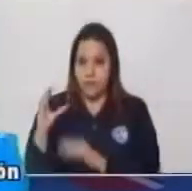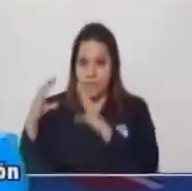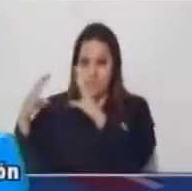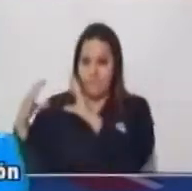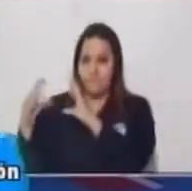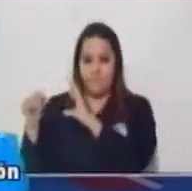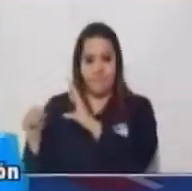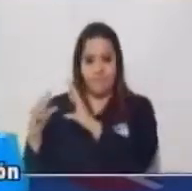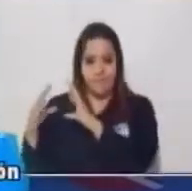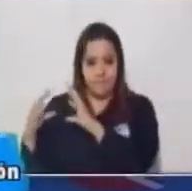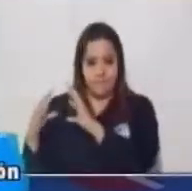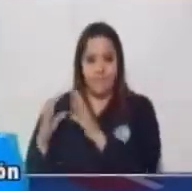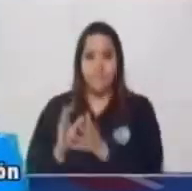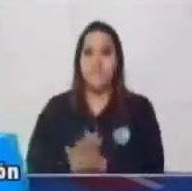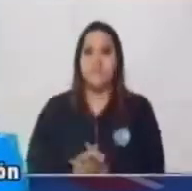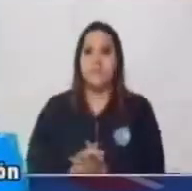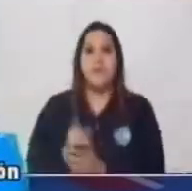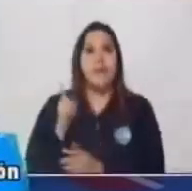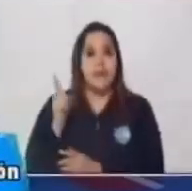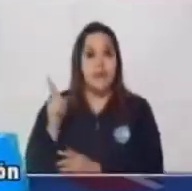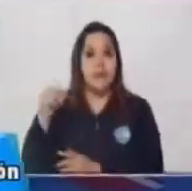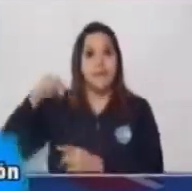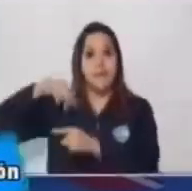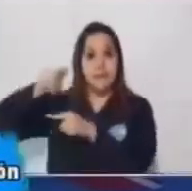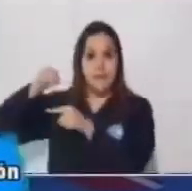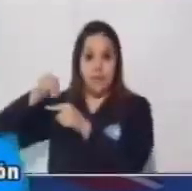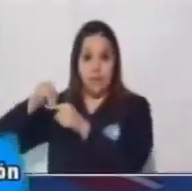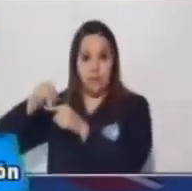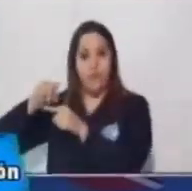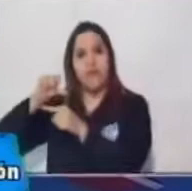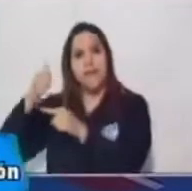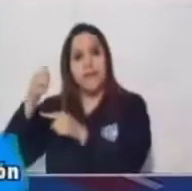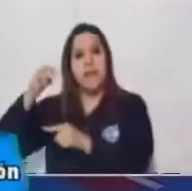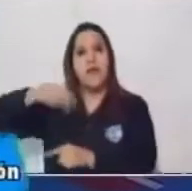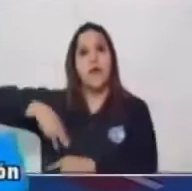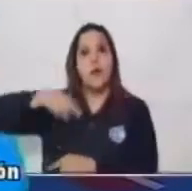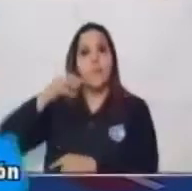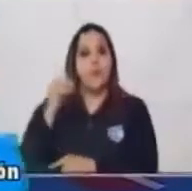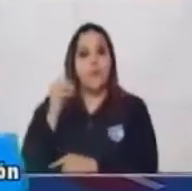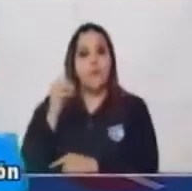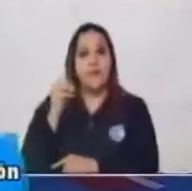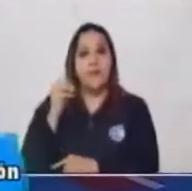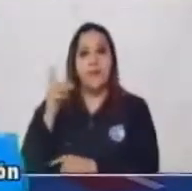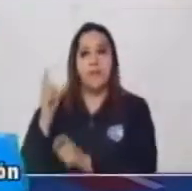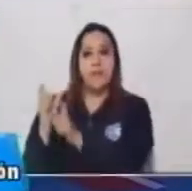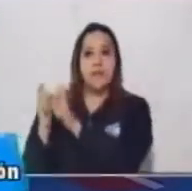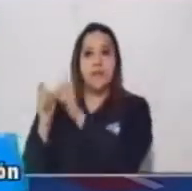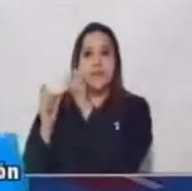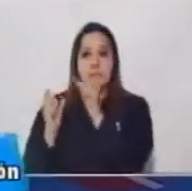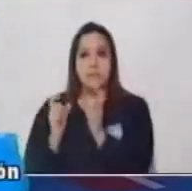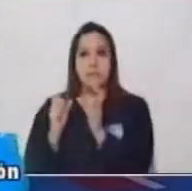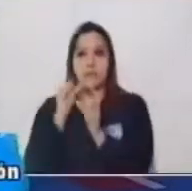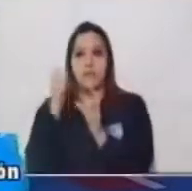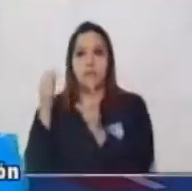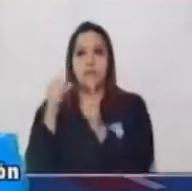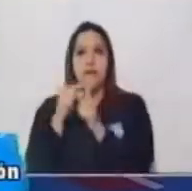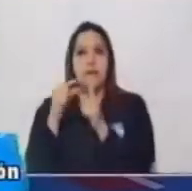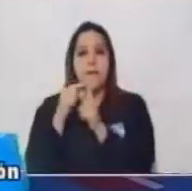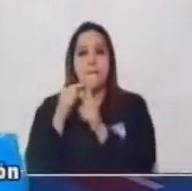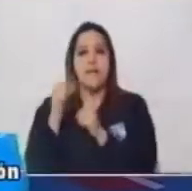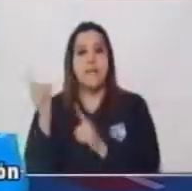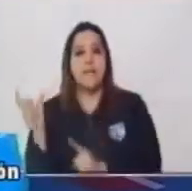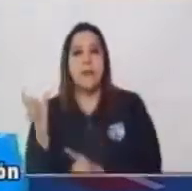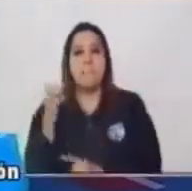Pelota. Ese es mi núcleo. Y el modificador directo va a ser la palabra que me queda. ¿Te diste cuenta? Me sobra la palabra